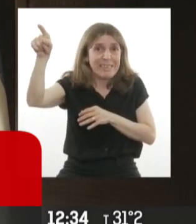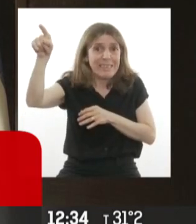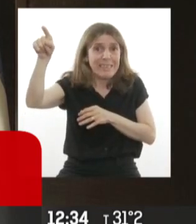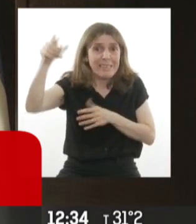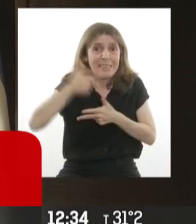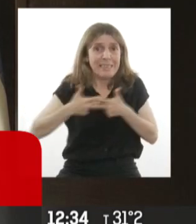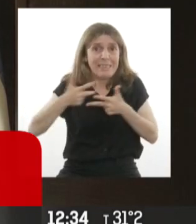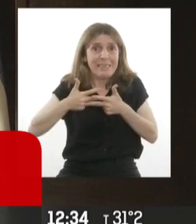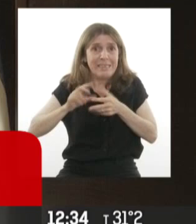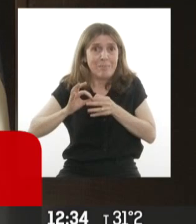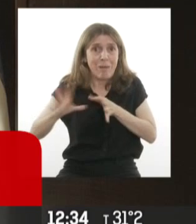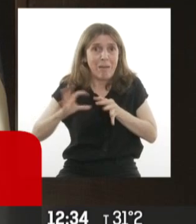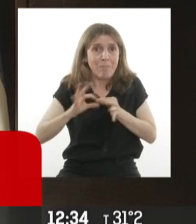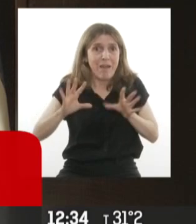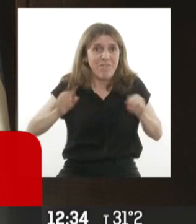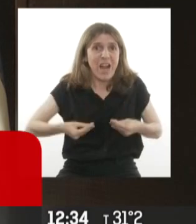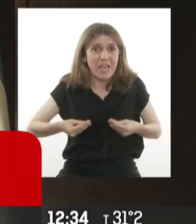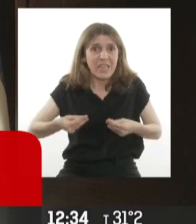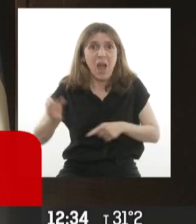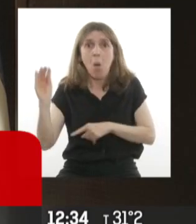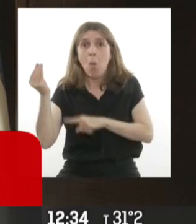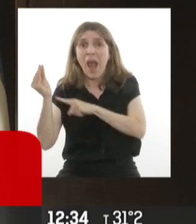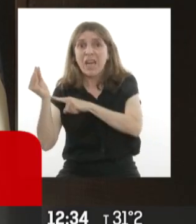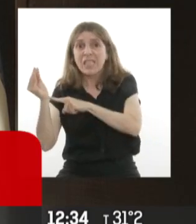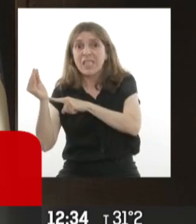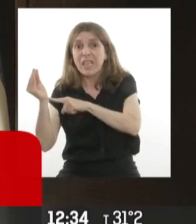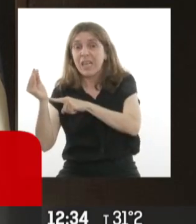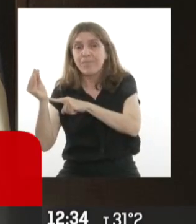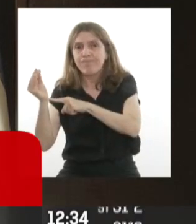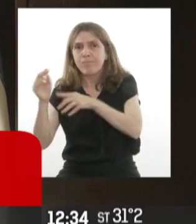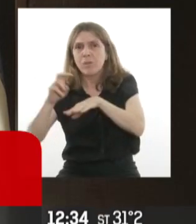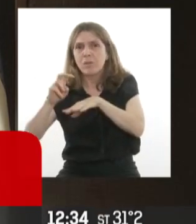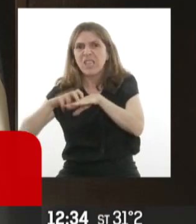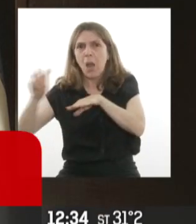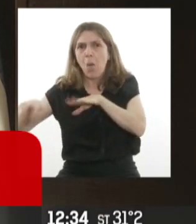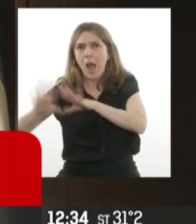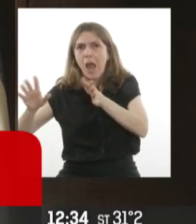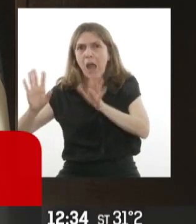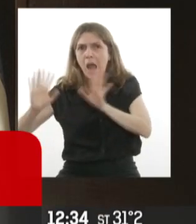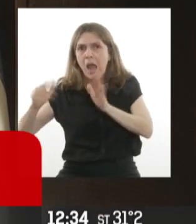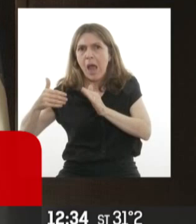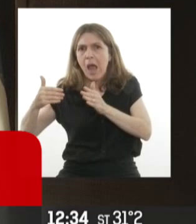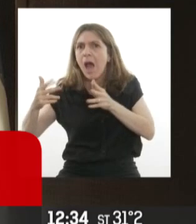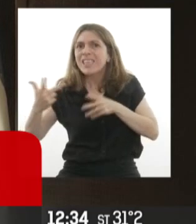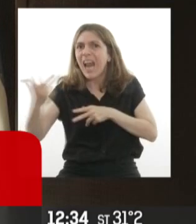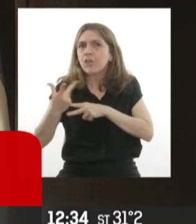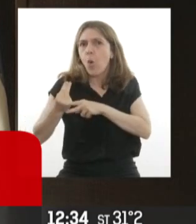eso fracasó. Y Brasil rápidamente tuvo que dar marcha atrás y no avanzar en esa idea.